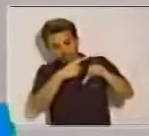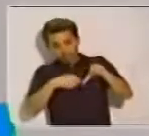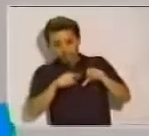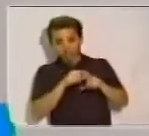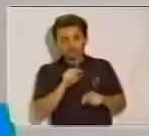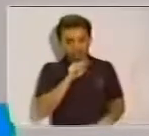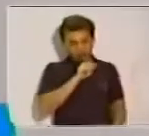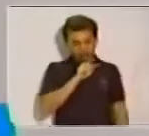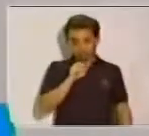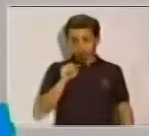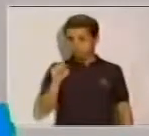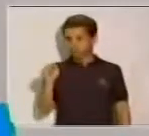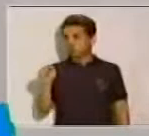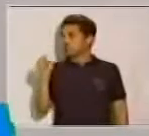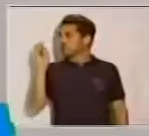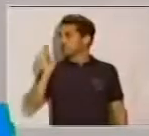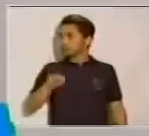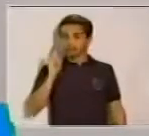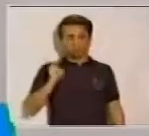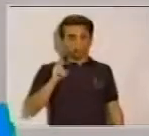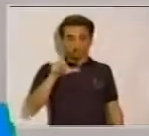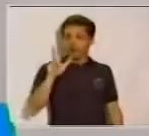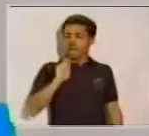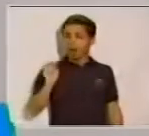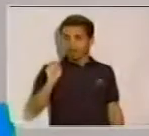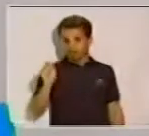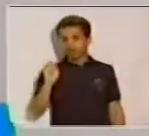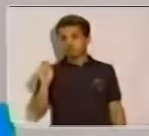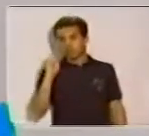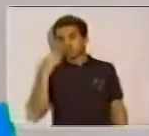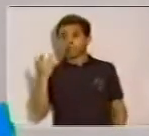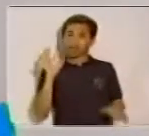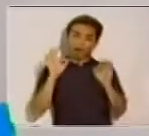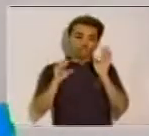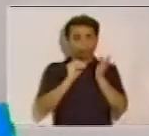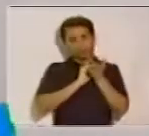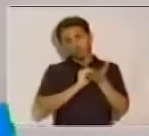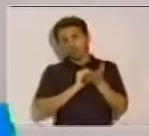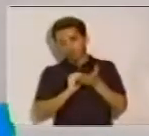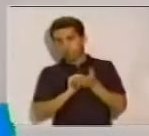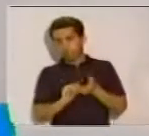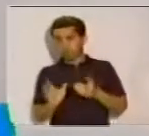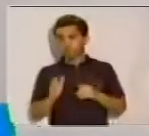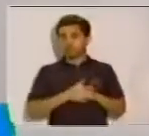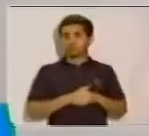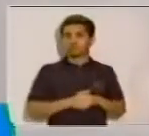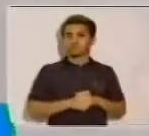Todo lo hacemos con lápiz porque después vamos a borrar cierto procedimiento para obtener la figura final.